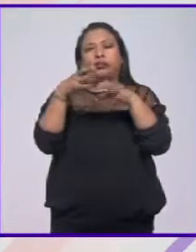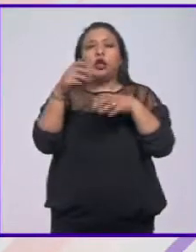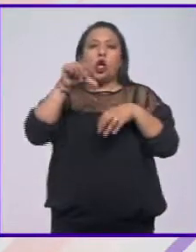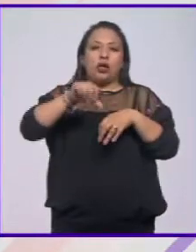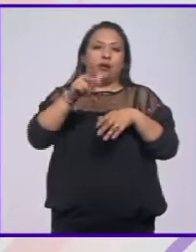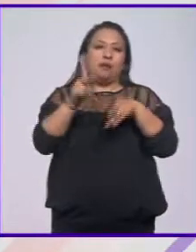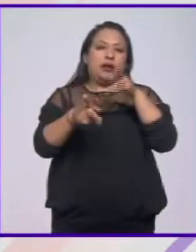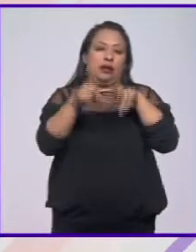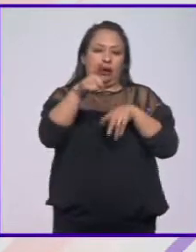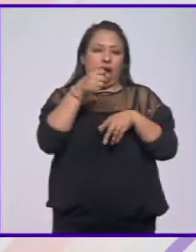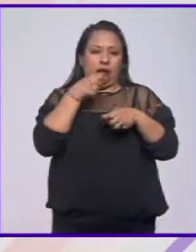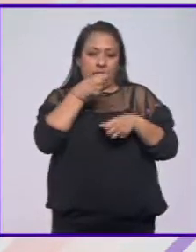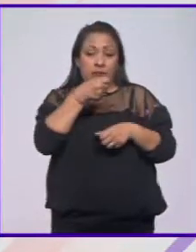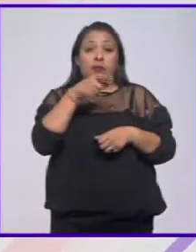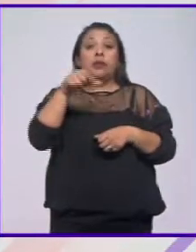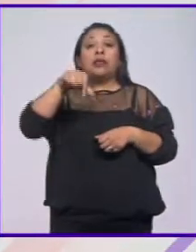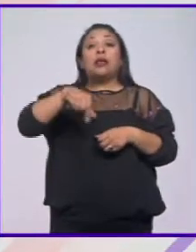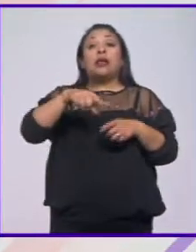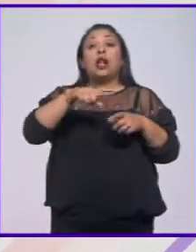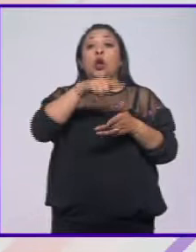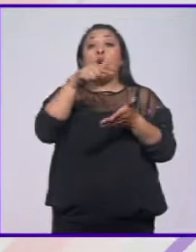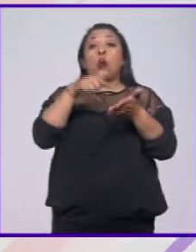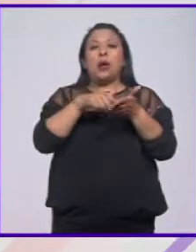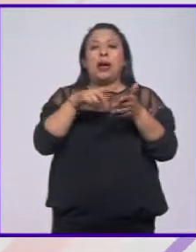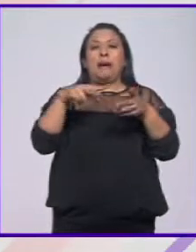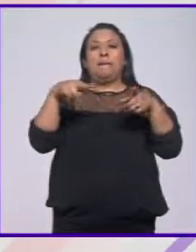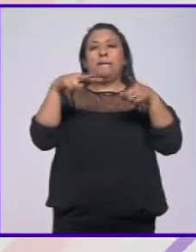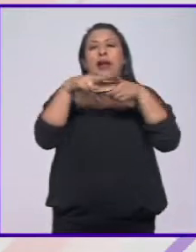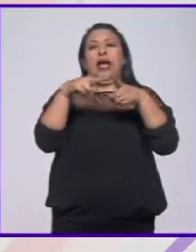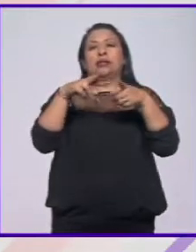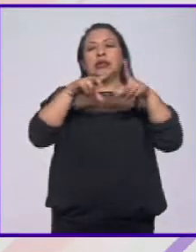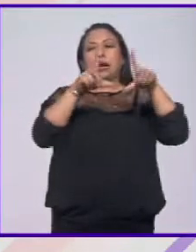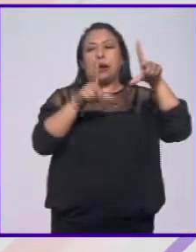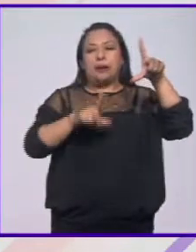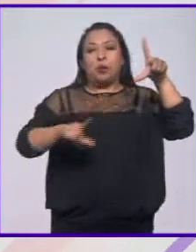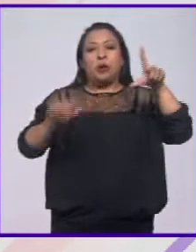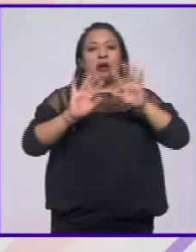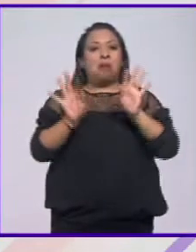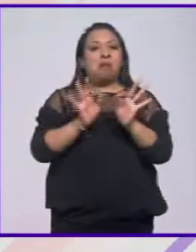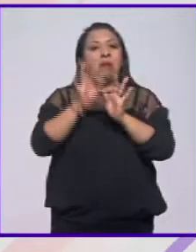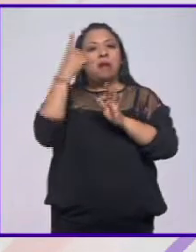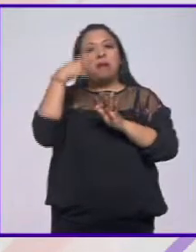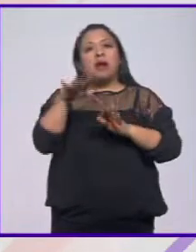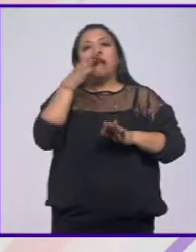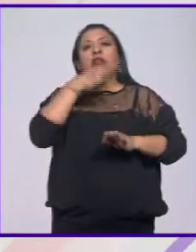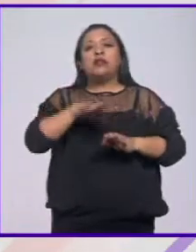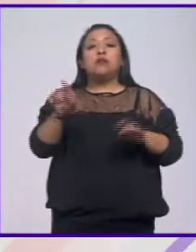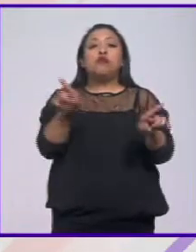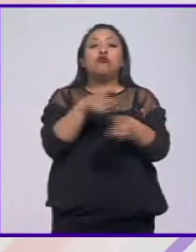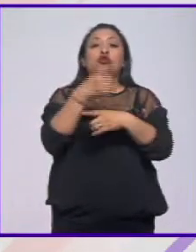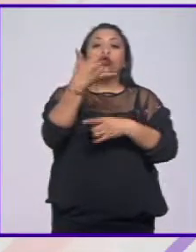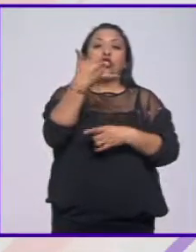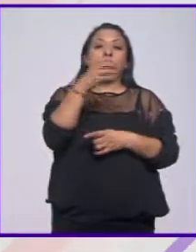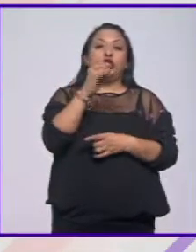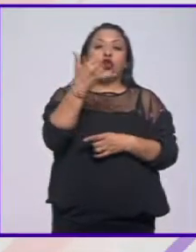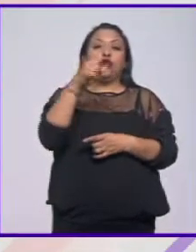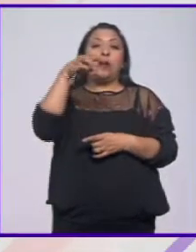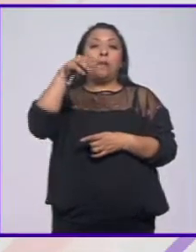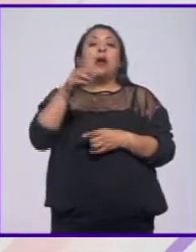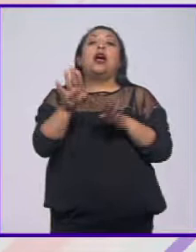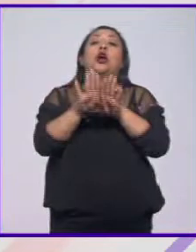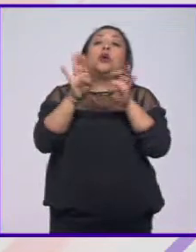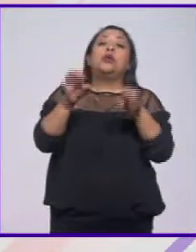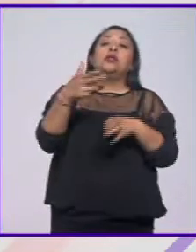aquí en el estudio. Y en la Plaza de la República todo está listo para celebrar la música de Yo-Yo Ma. Mi querido Weman, ¿cómo estás? Muy buenas